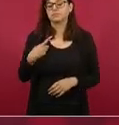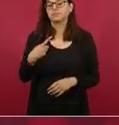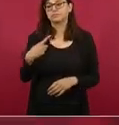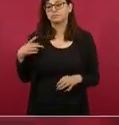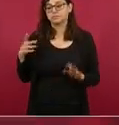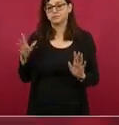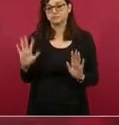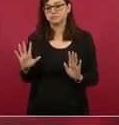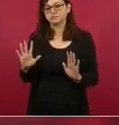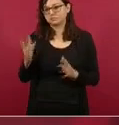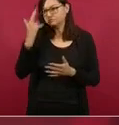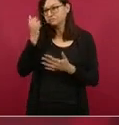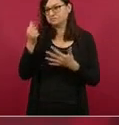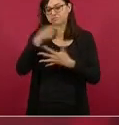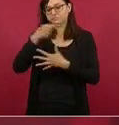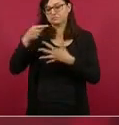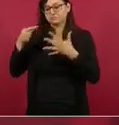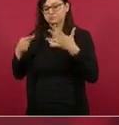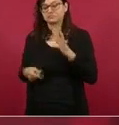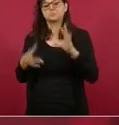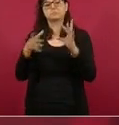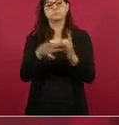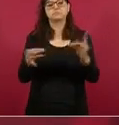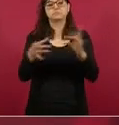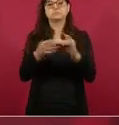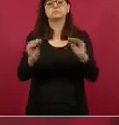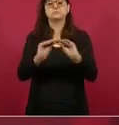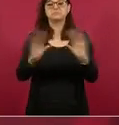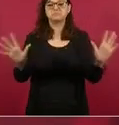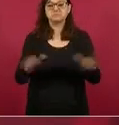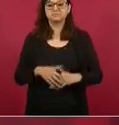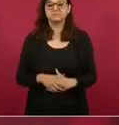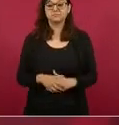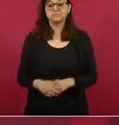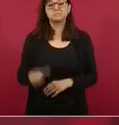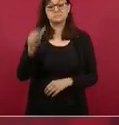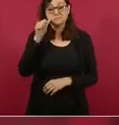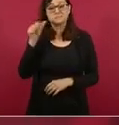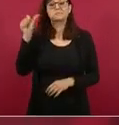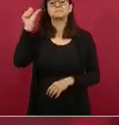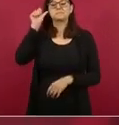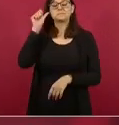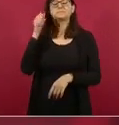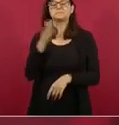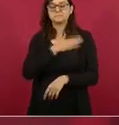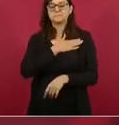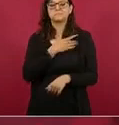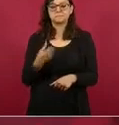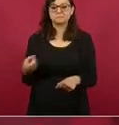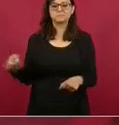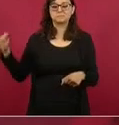aclarar todo esto. Fue ayer un buen día un buen